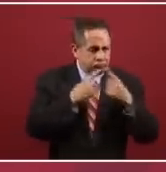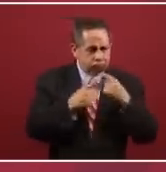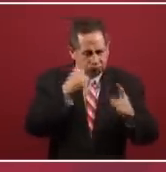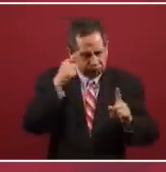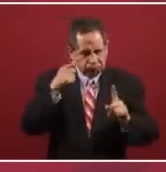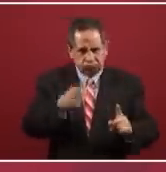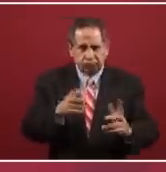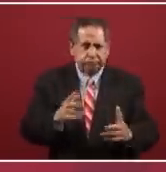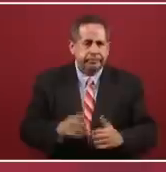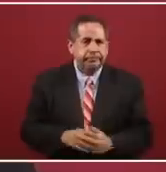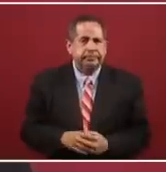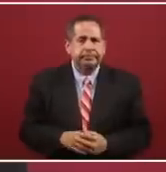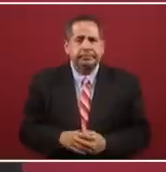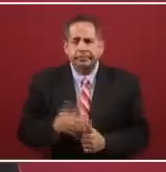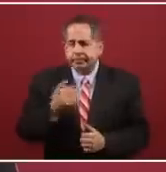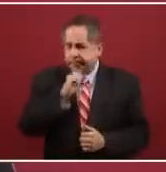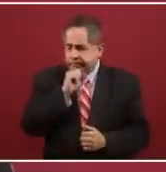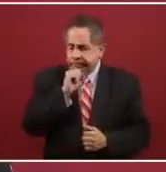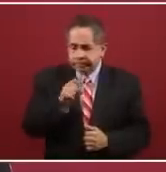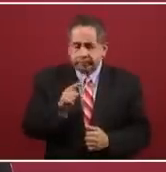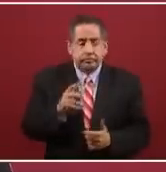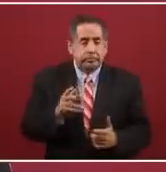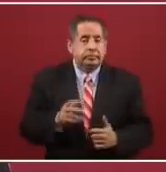propósito, y